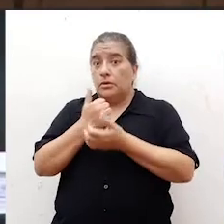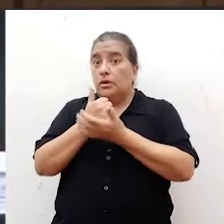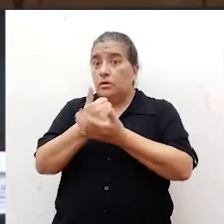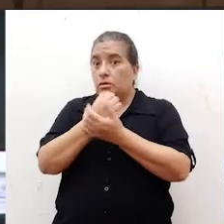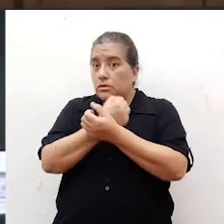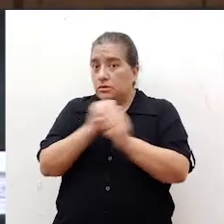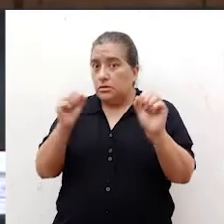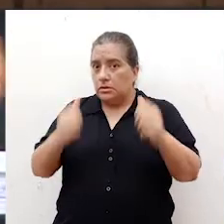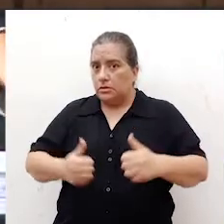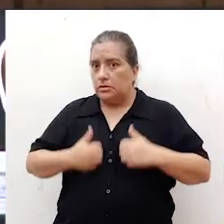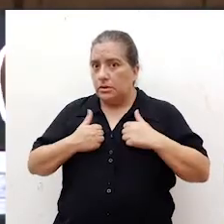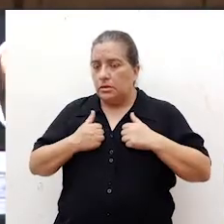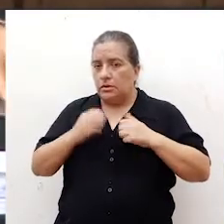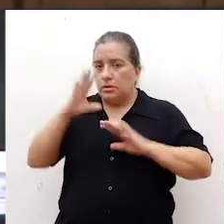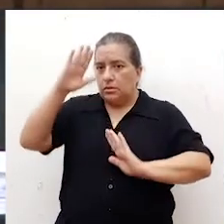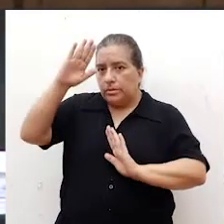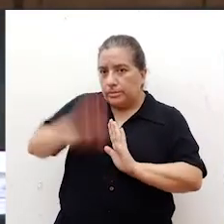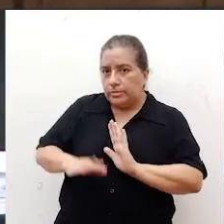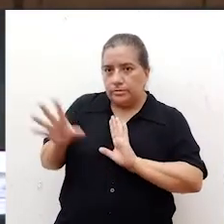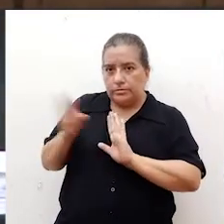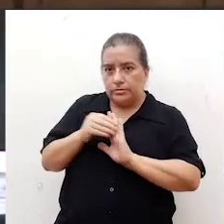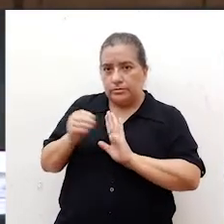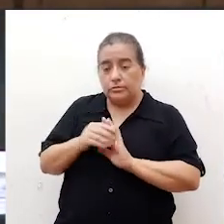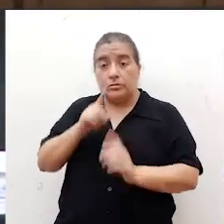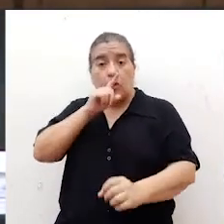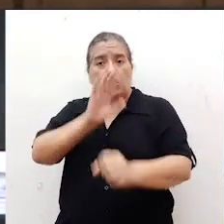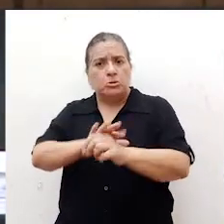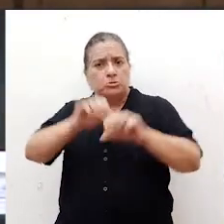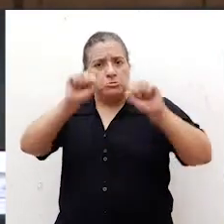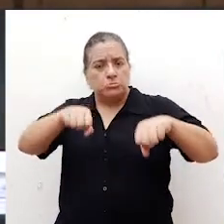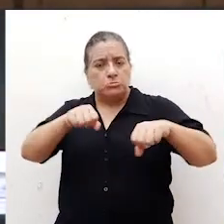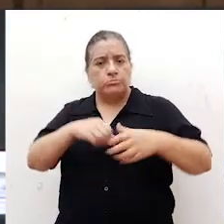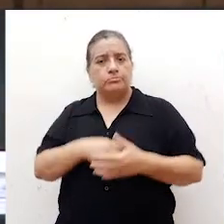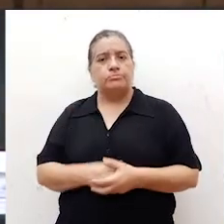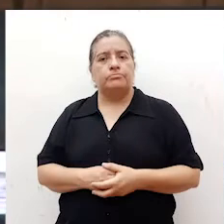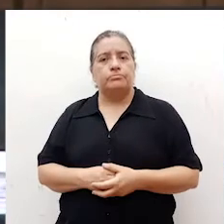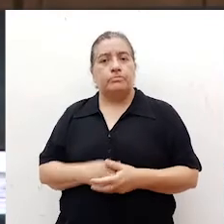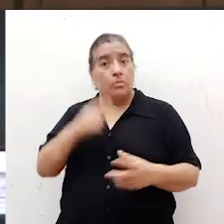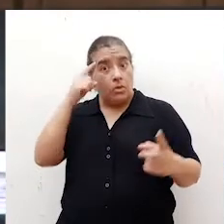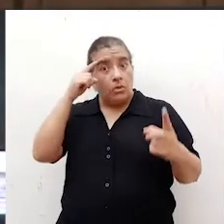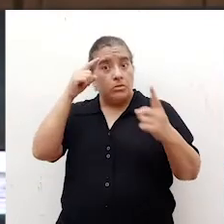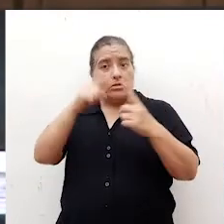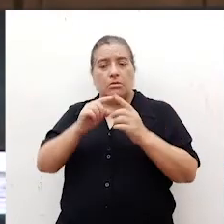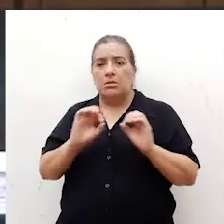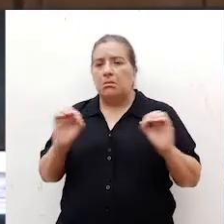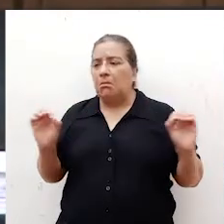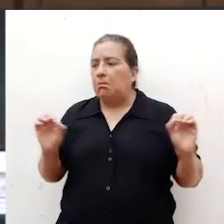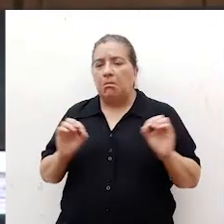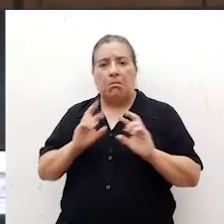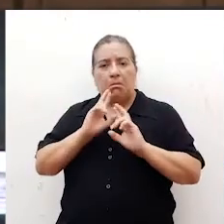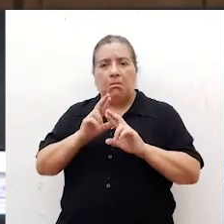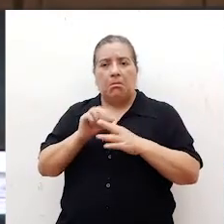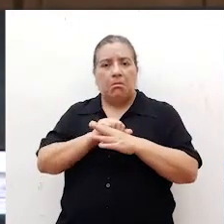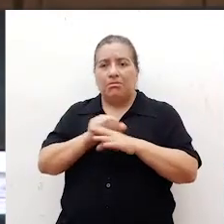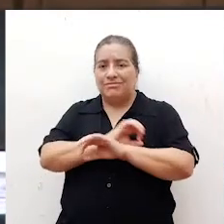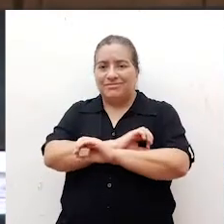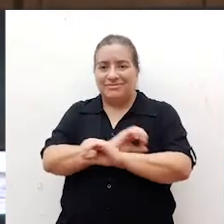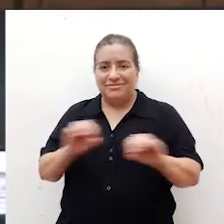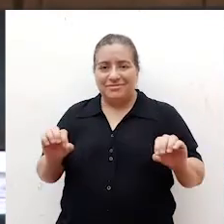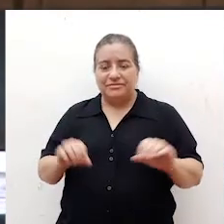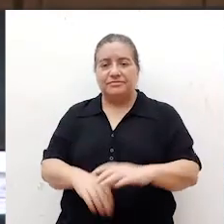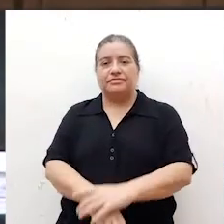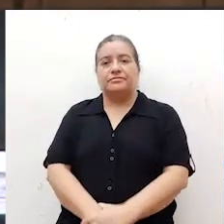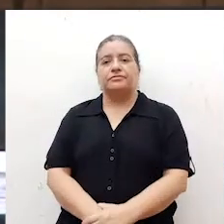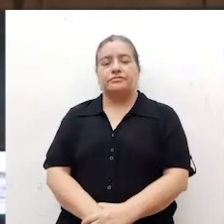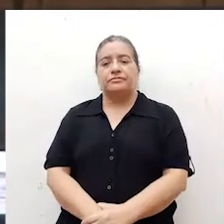los contratos tenían cláusula de confidencialidad y mi respuesta fue la que usted ya escuchó. Pero le voy a decir algo